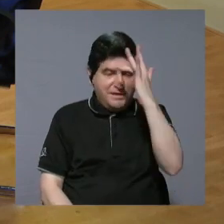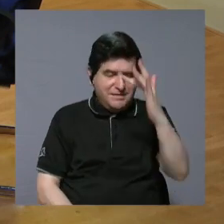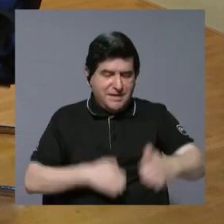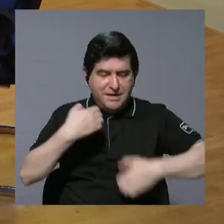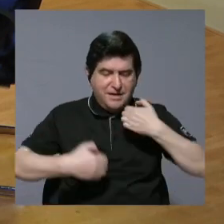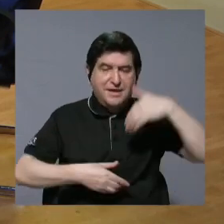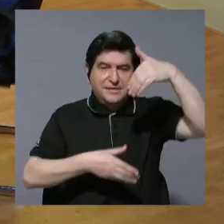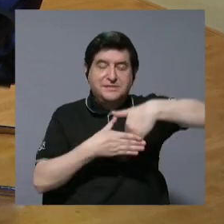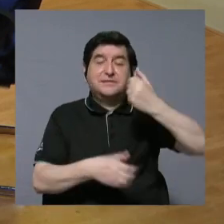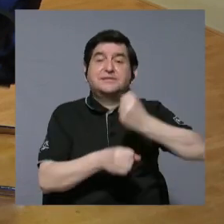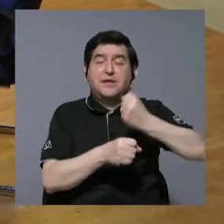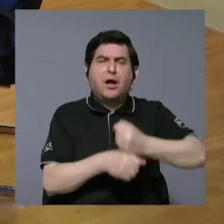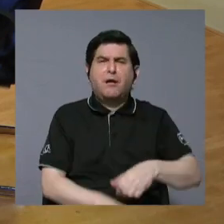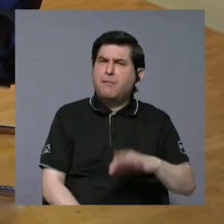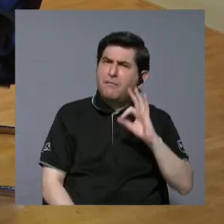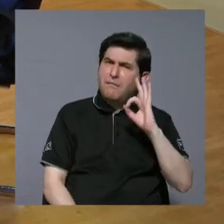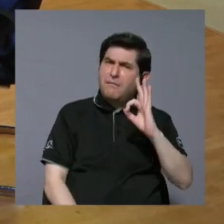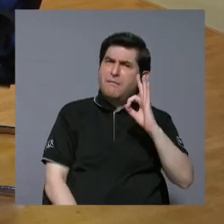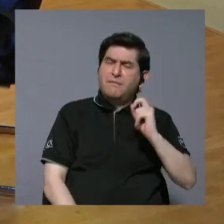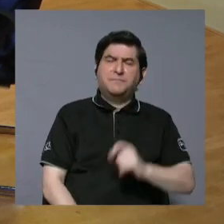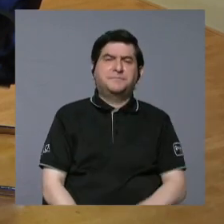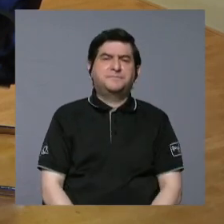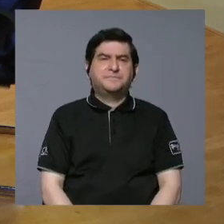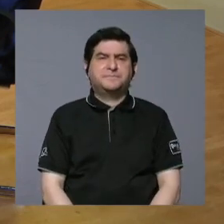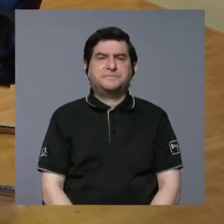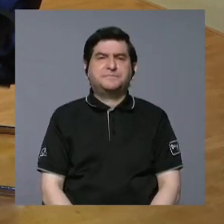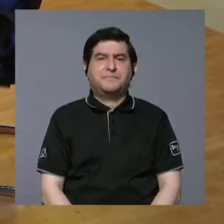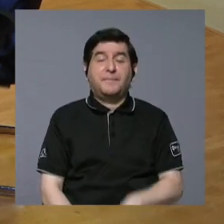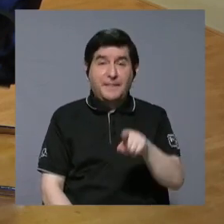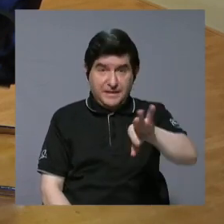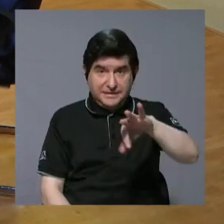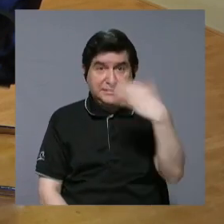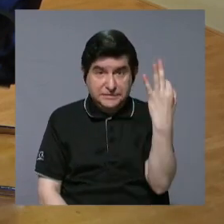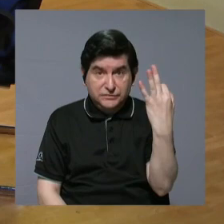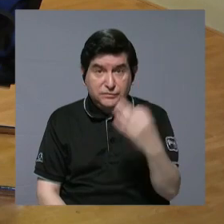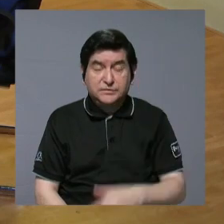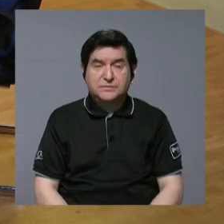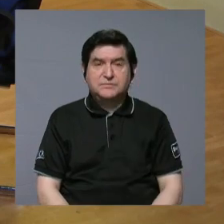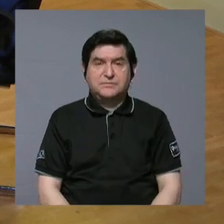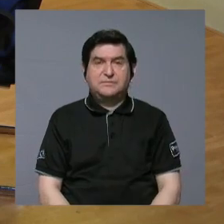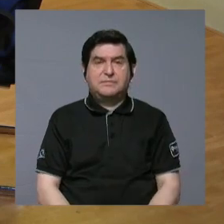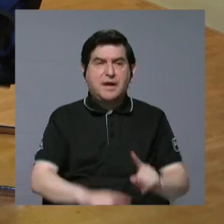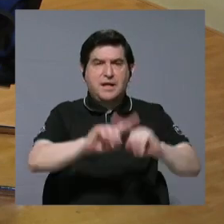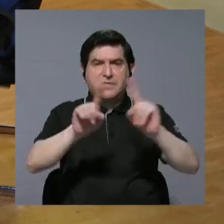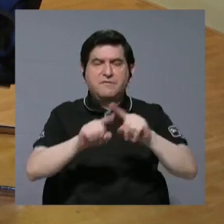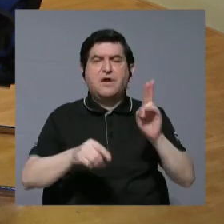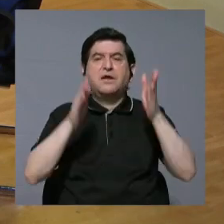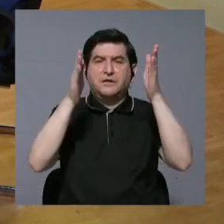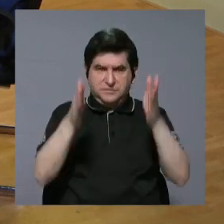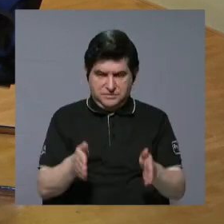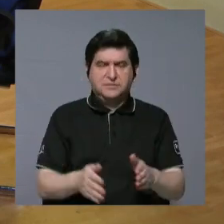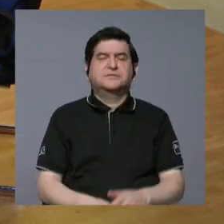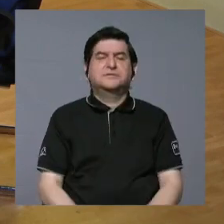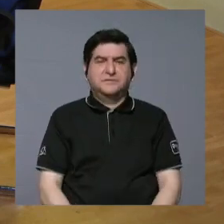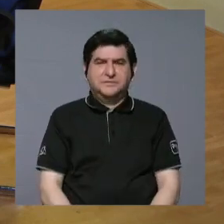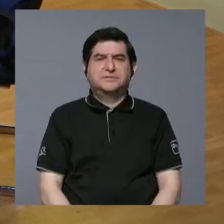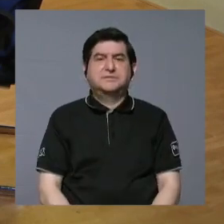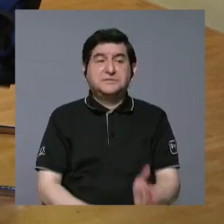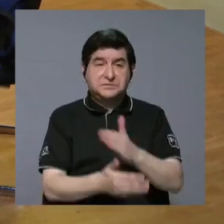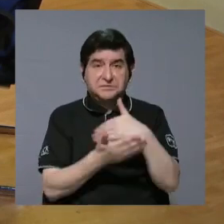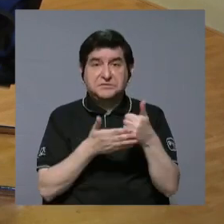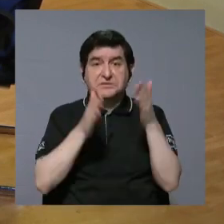trabajo. Ah, qué bien. Sí, de tal manera que tenemos varios colegas